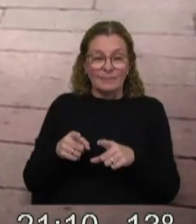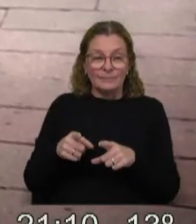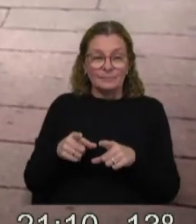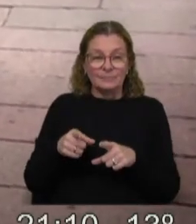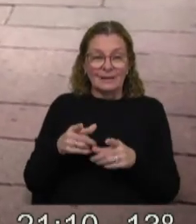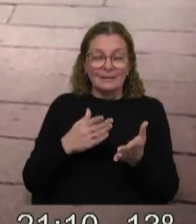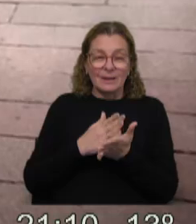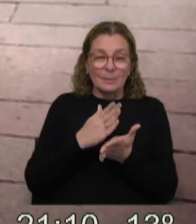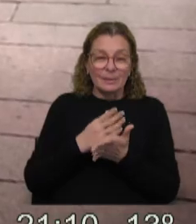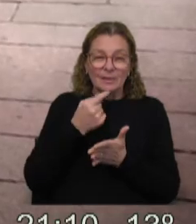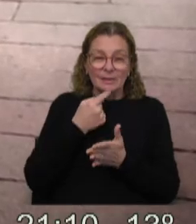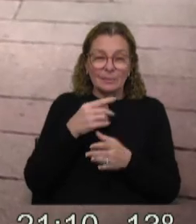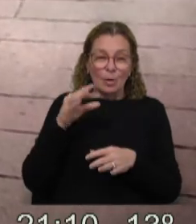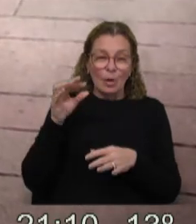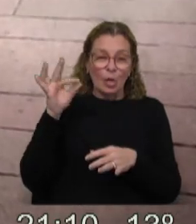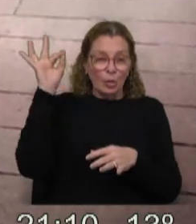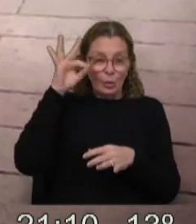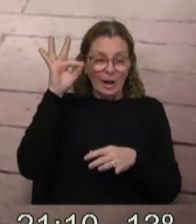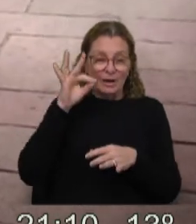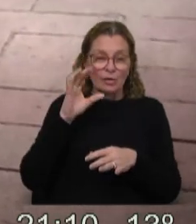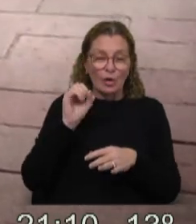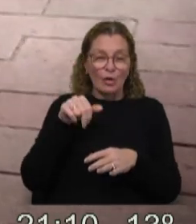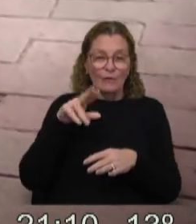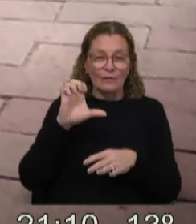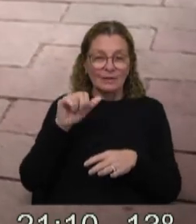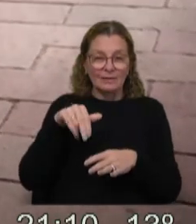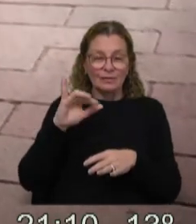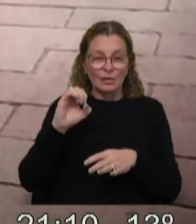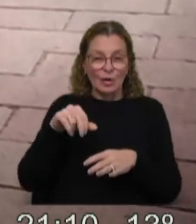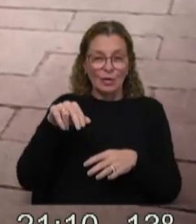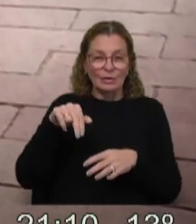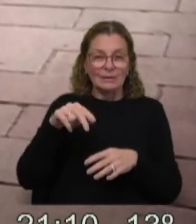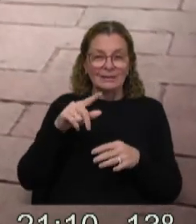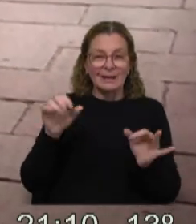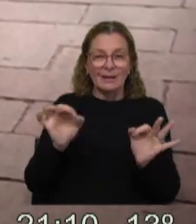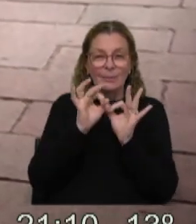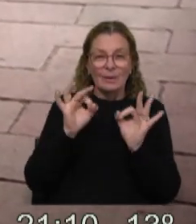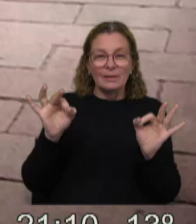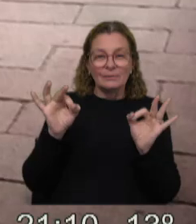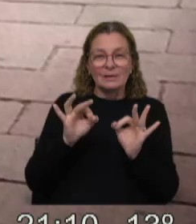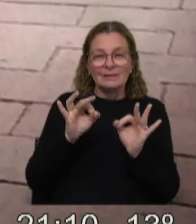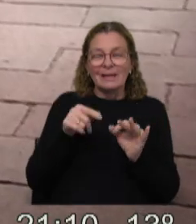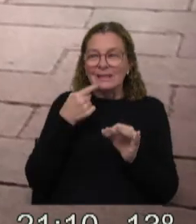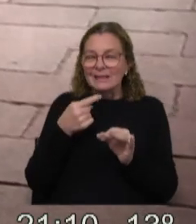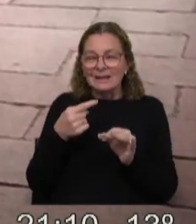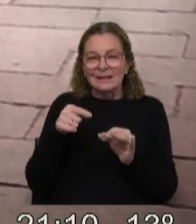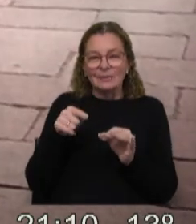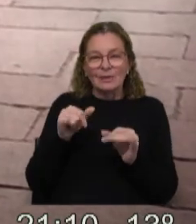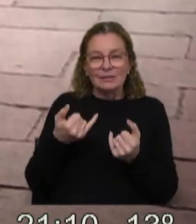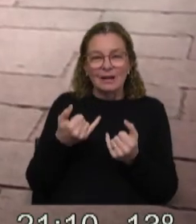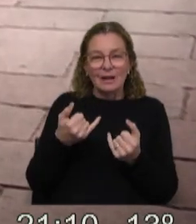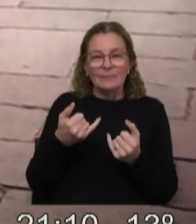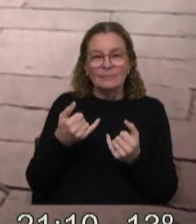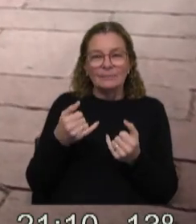que siempre mencionamos es Durazno y Convención. Desde ahí, de esa canción, de Siesta de Mar de Fondo, de Mateo, que nombra Durazno y